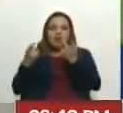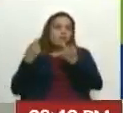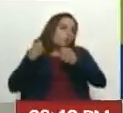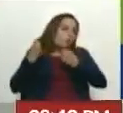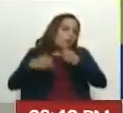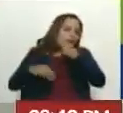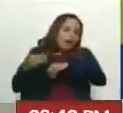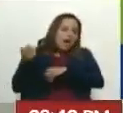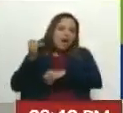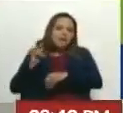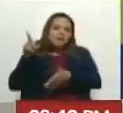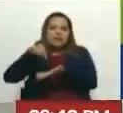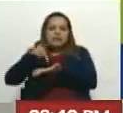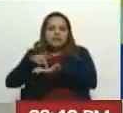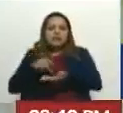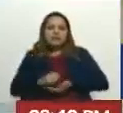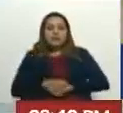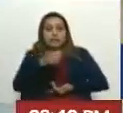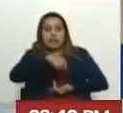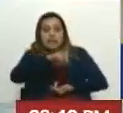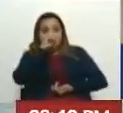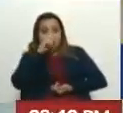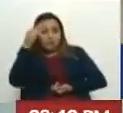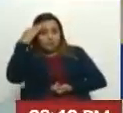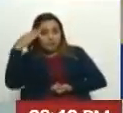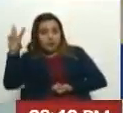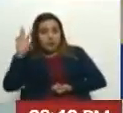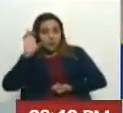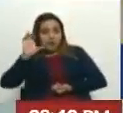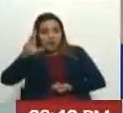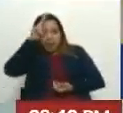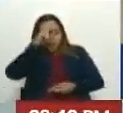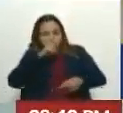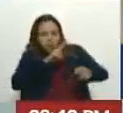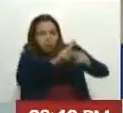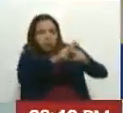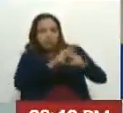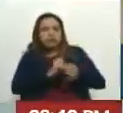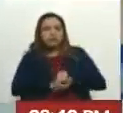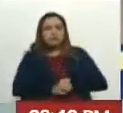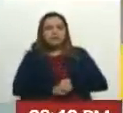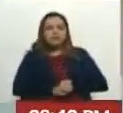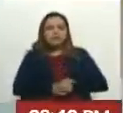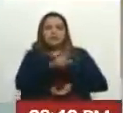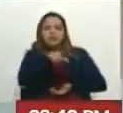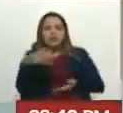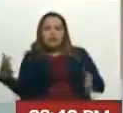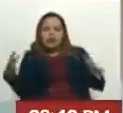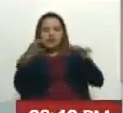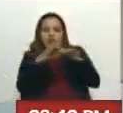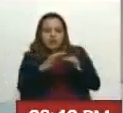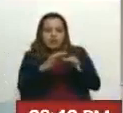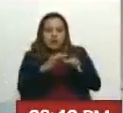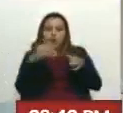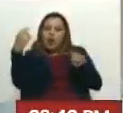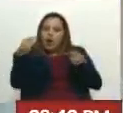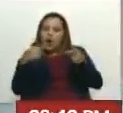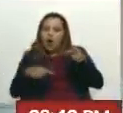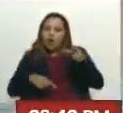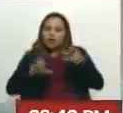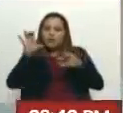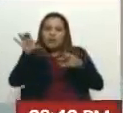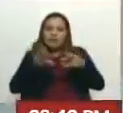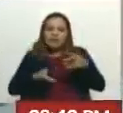participando, van a participar? Claro, este año México es el país homenajeado. Y además lo acompaña varios países de